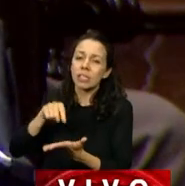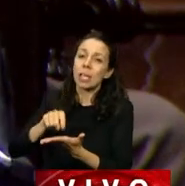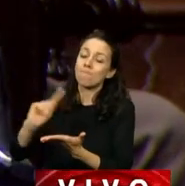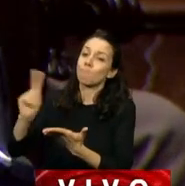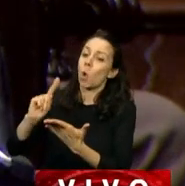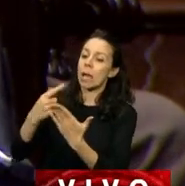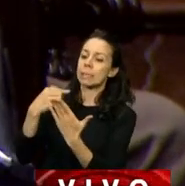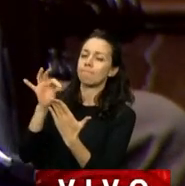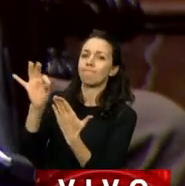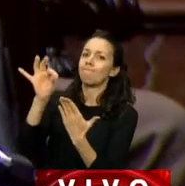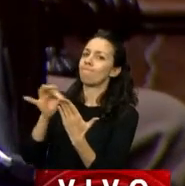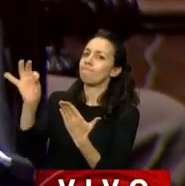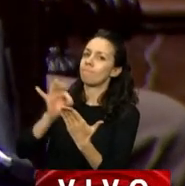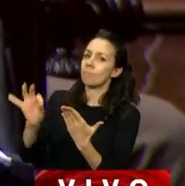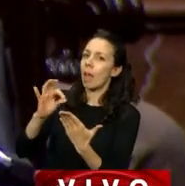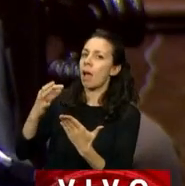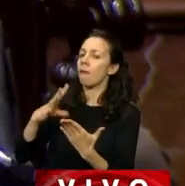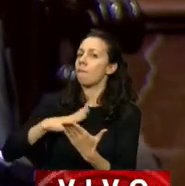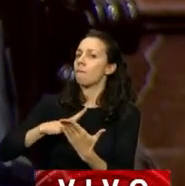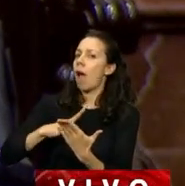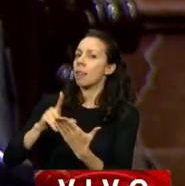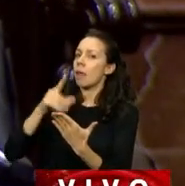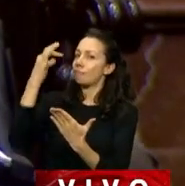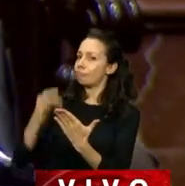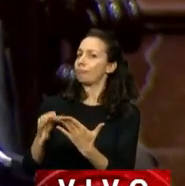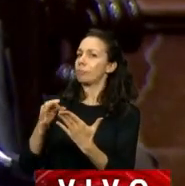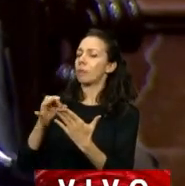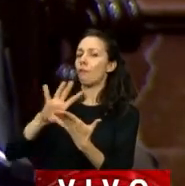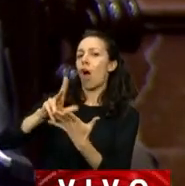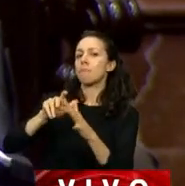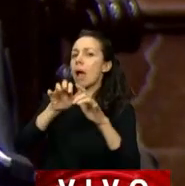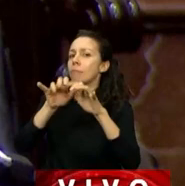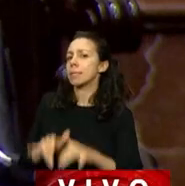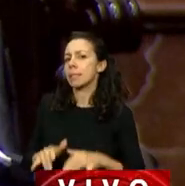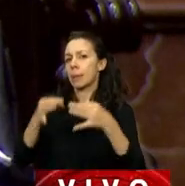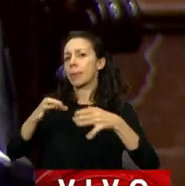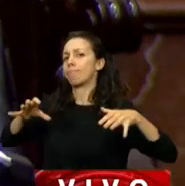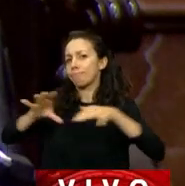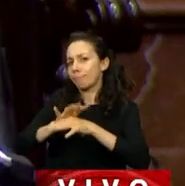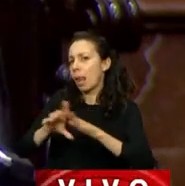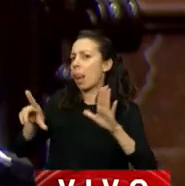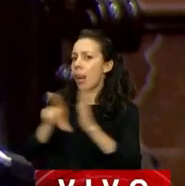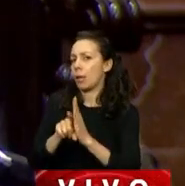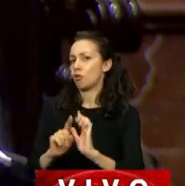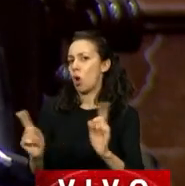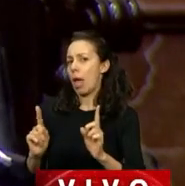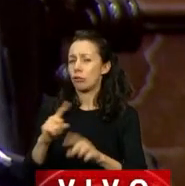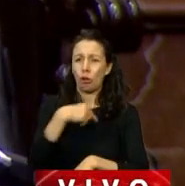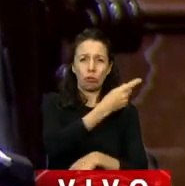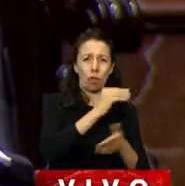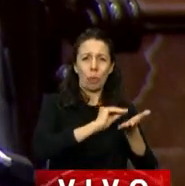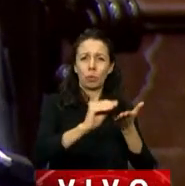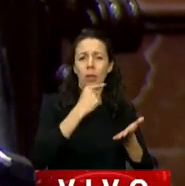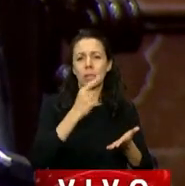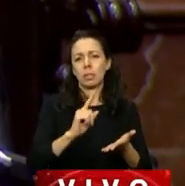que no responde a la técnica legislativa que se espera. Otro diputado dijo que no es